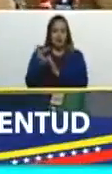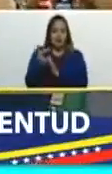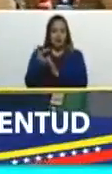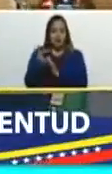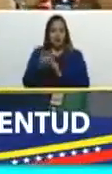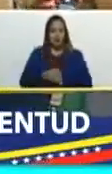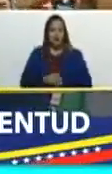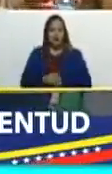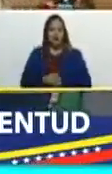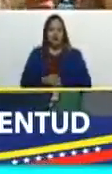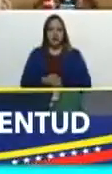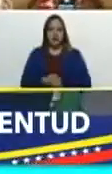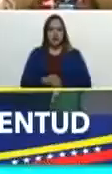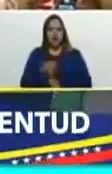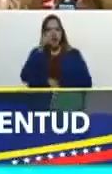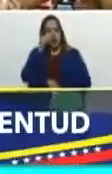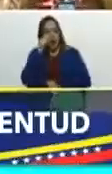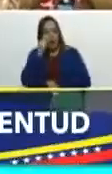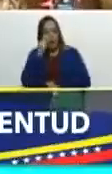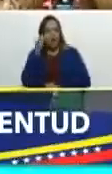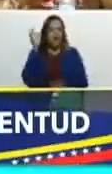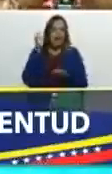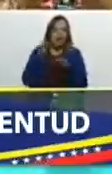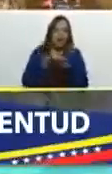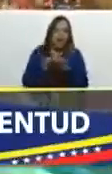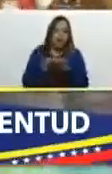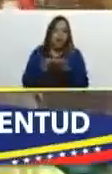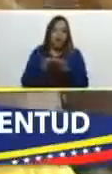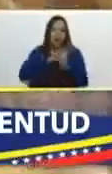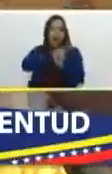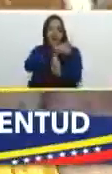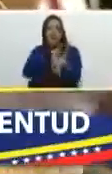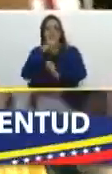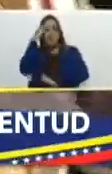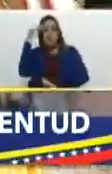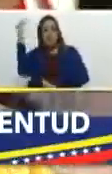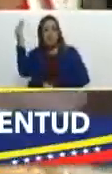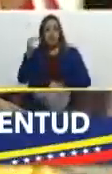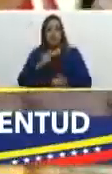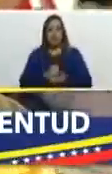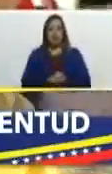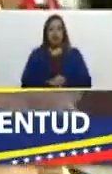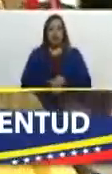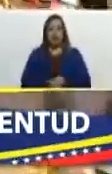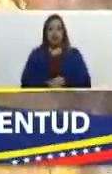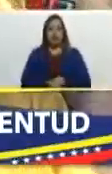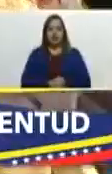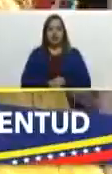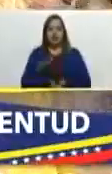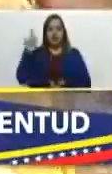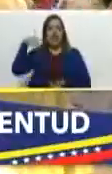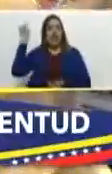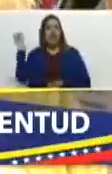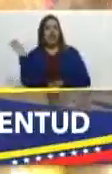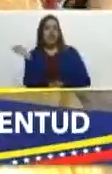un ferviente hombre de fe en las fuerzas de Dios. Naguará, por eso